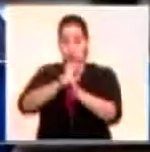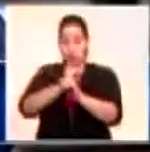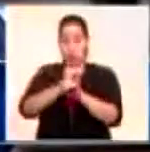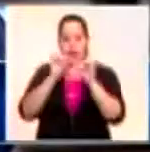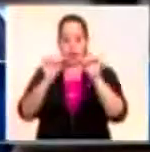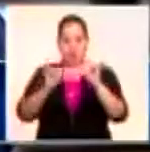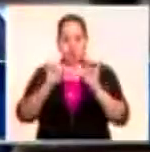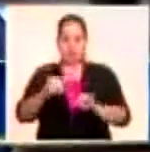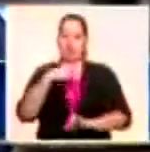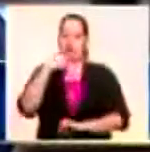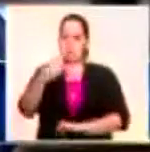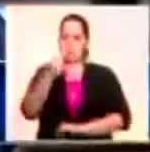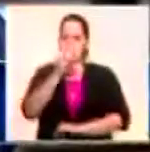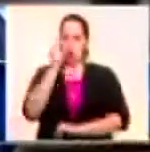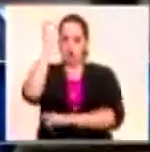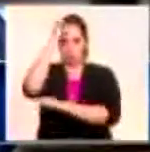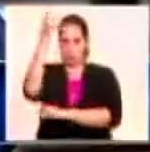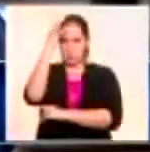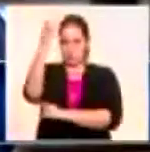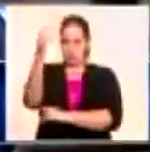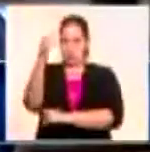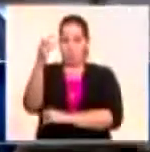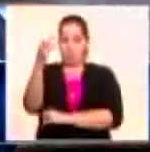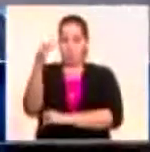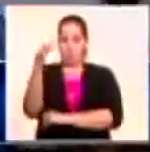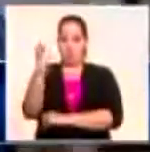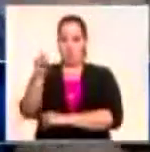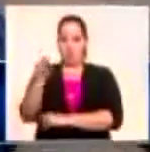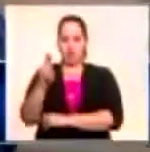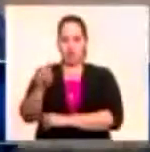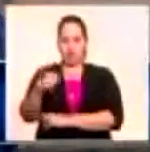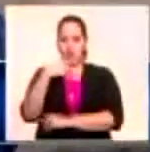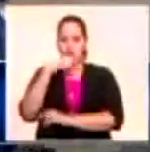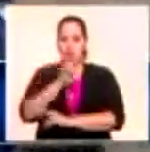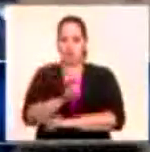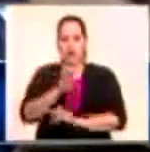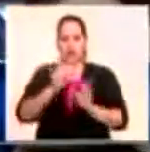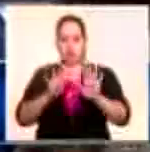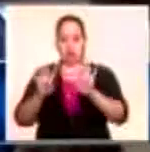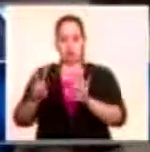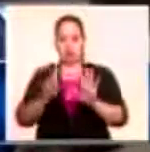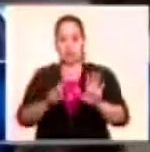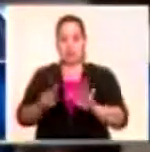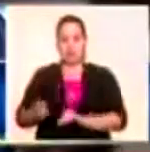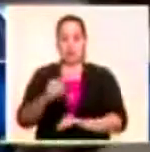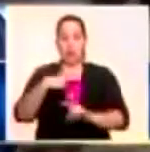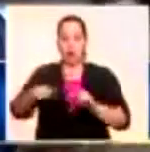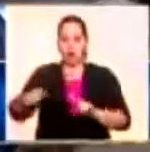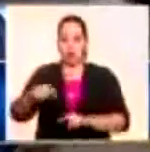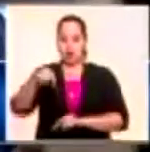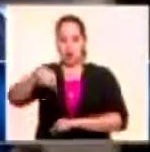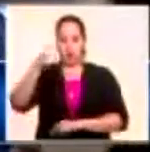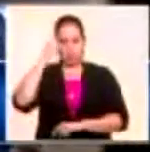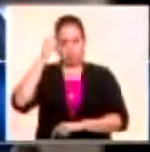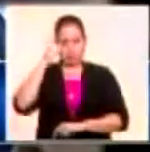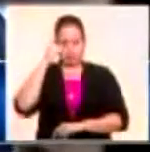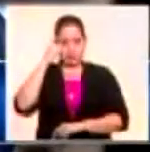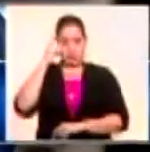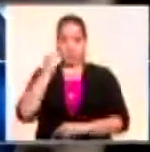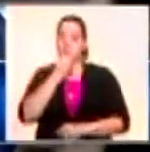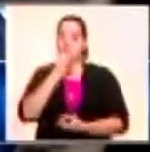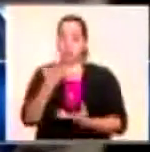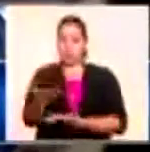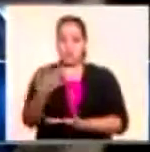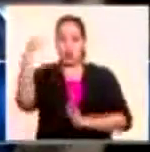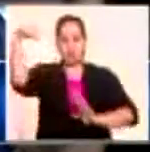la resolución del Consejo de Seguridad de la ONU número 1970, emitido el 26 de febrero de 2011, al